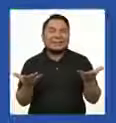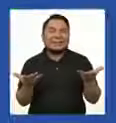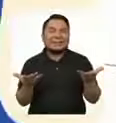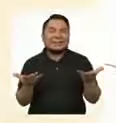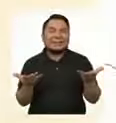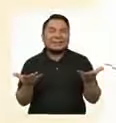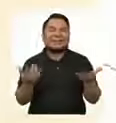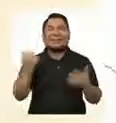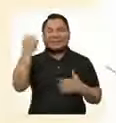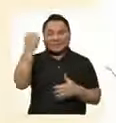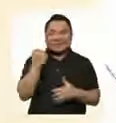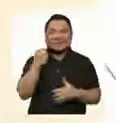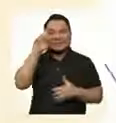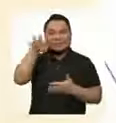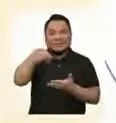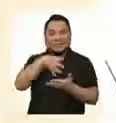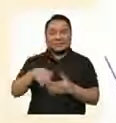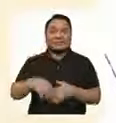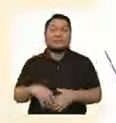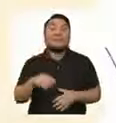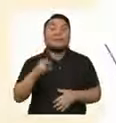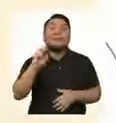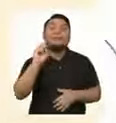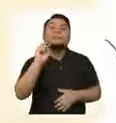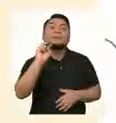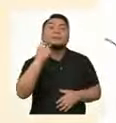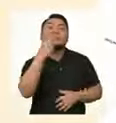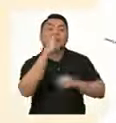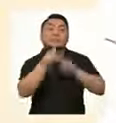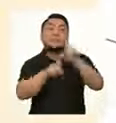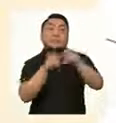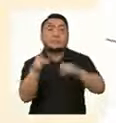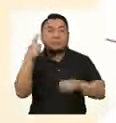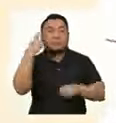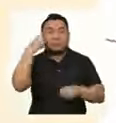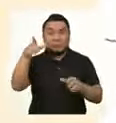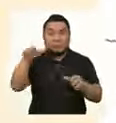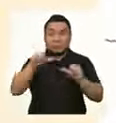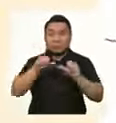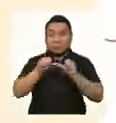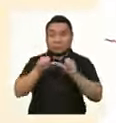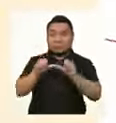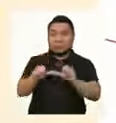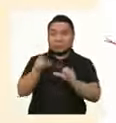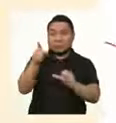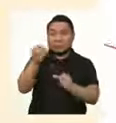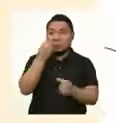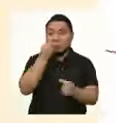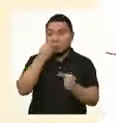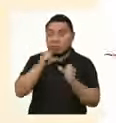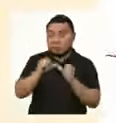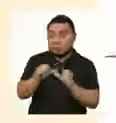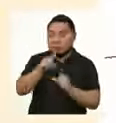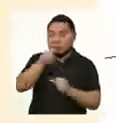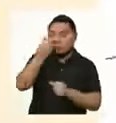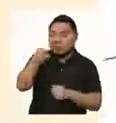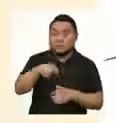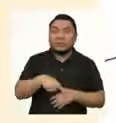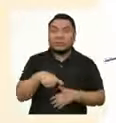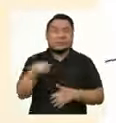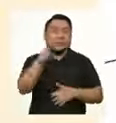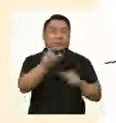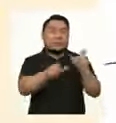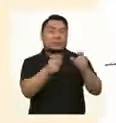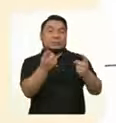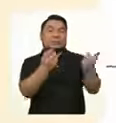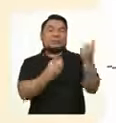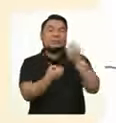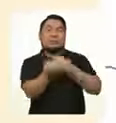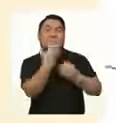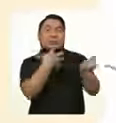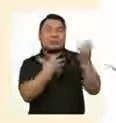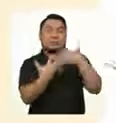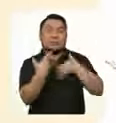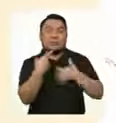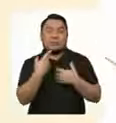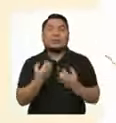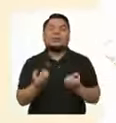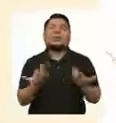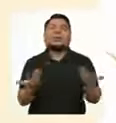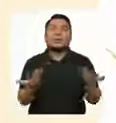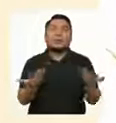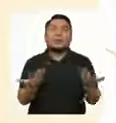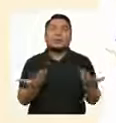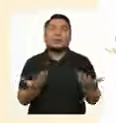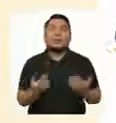Yes. Segunda pregunta. ¿Mantienes un horario regular en tus comidas? Los encuestados marcaron en la tabla de conteo